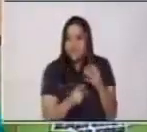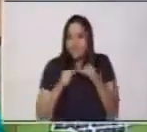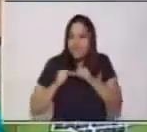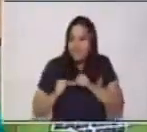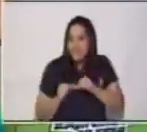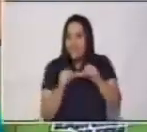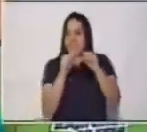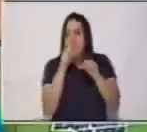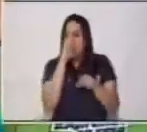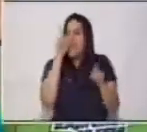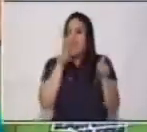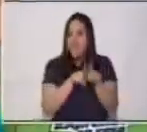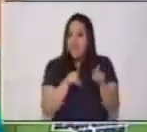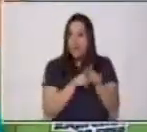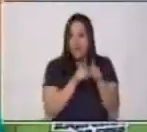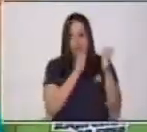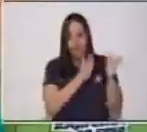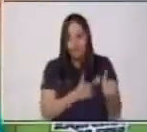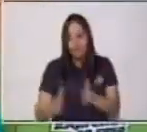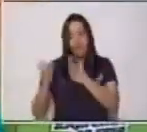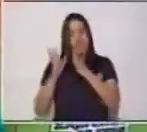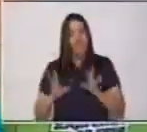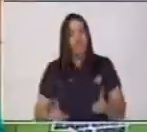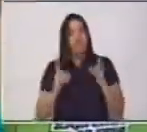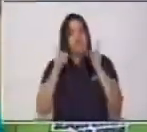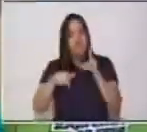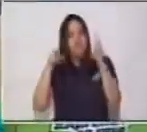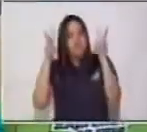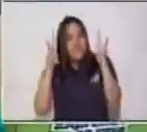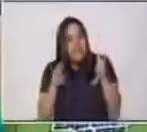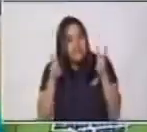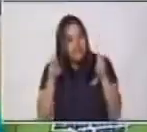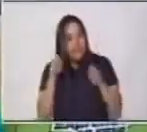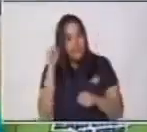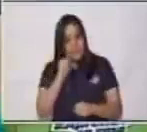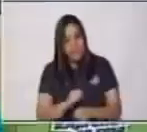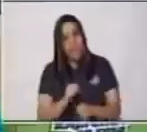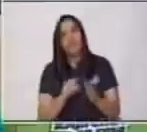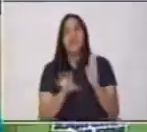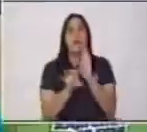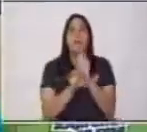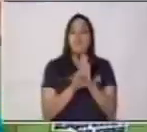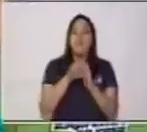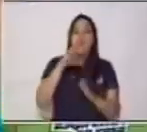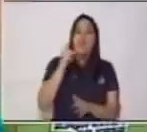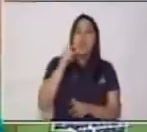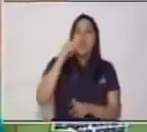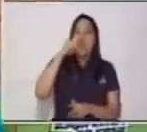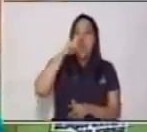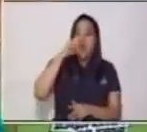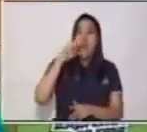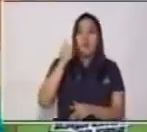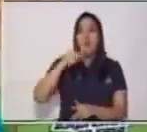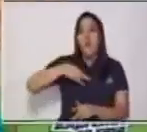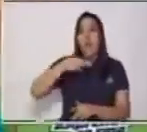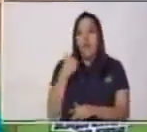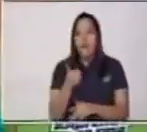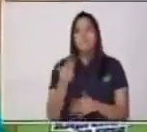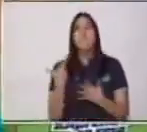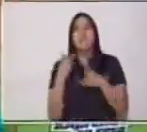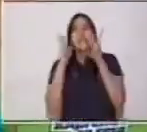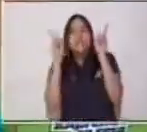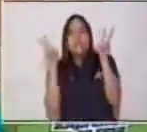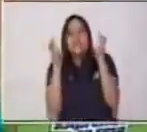sigan en todo el desarrollo del tema. Por lo que la trama textual son todas esas secuencias